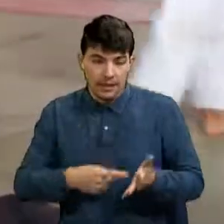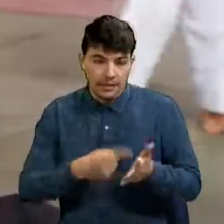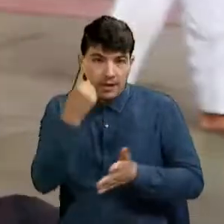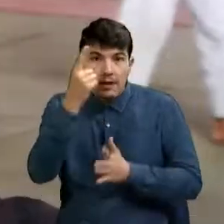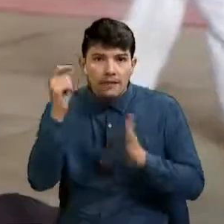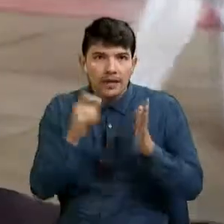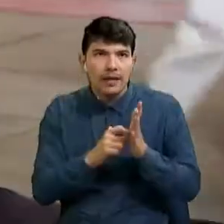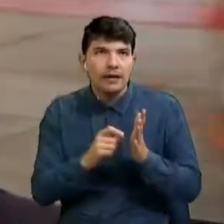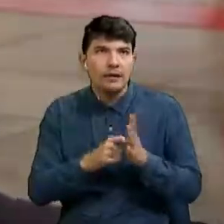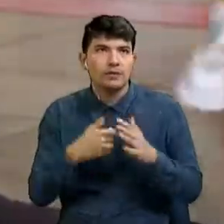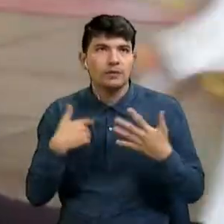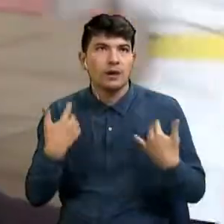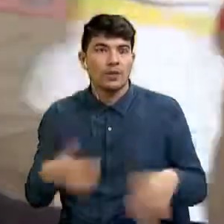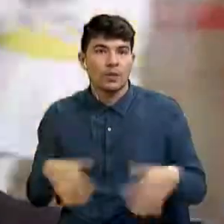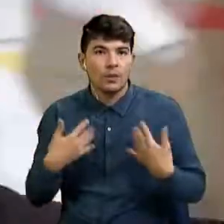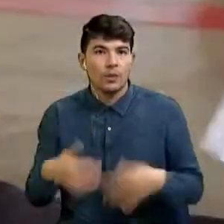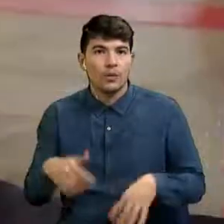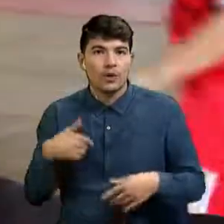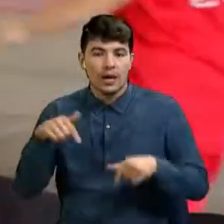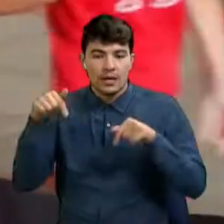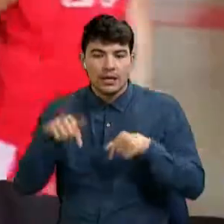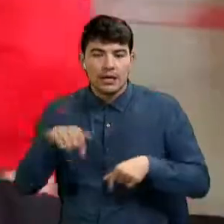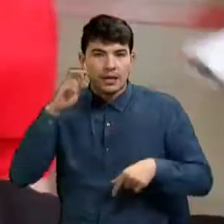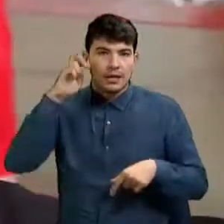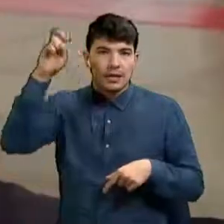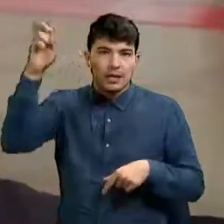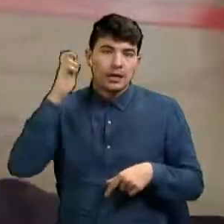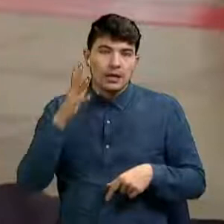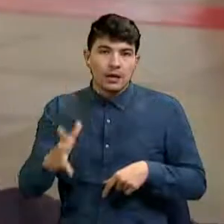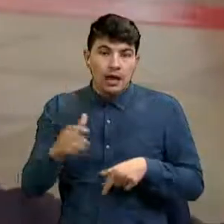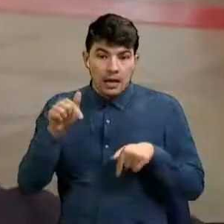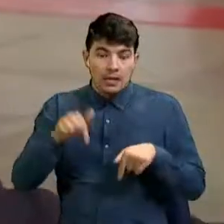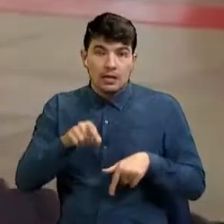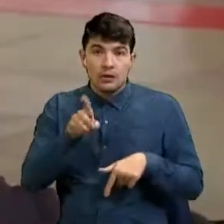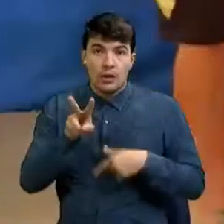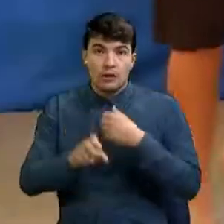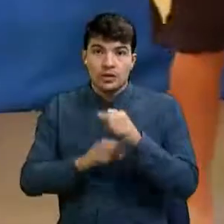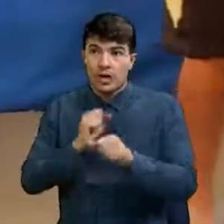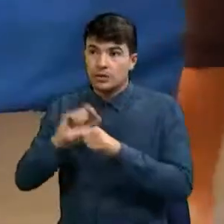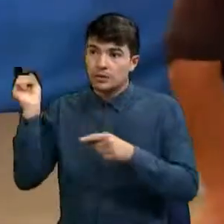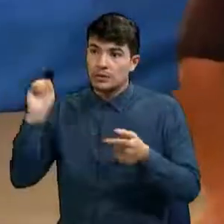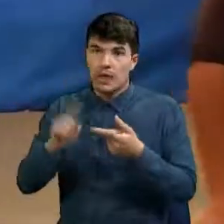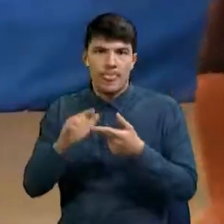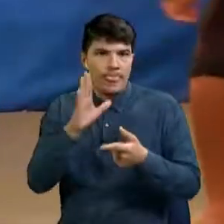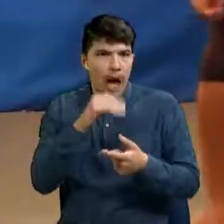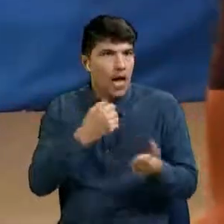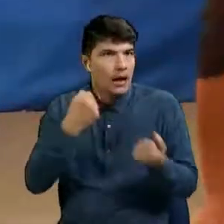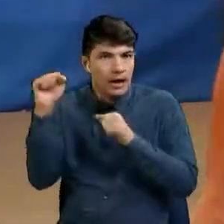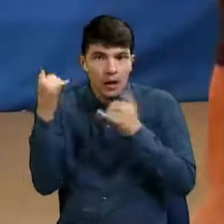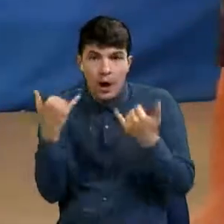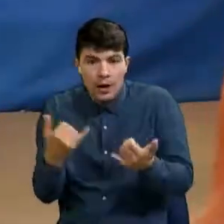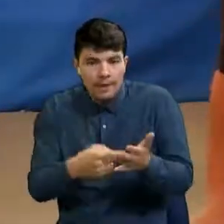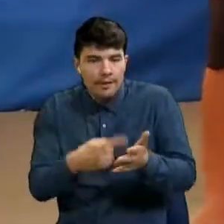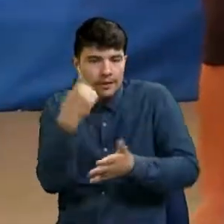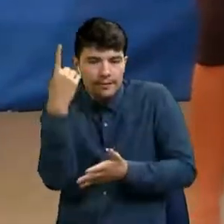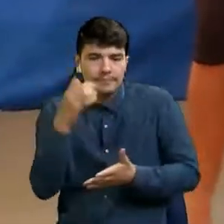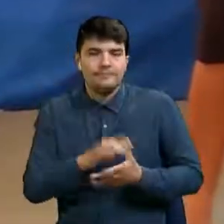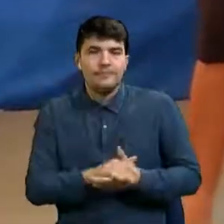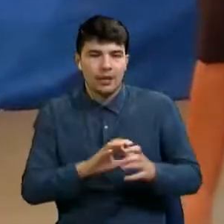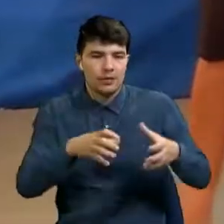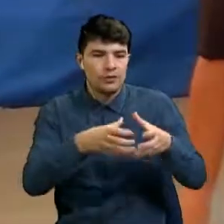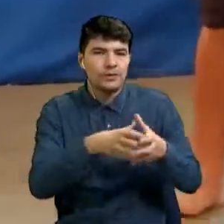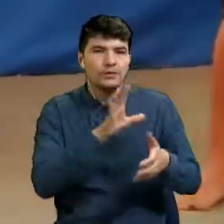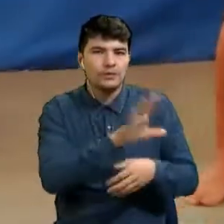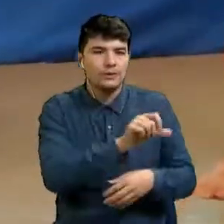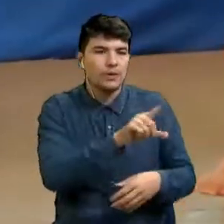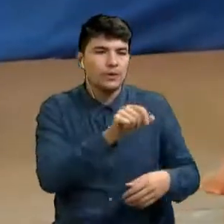pues norte de santander nunca hace 12 años no haya ganado tantas medallas la selección del departamento estuvo conformada por